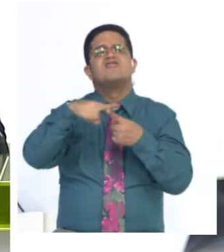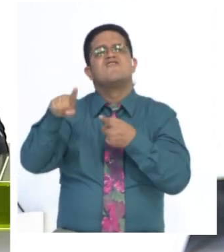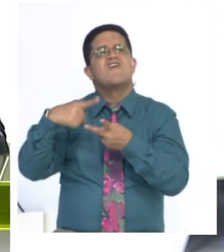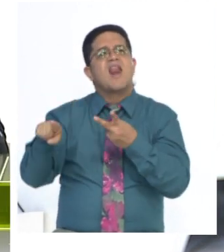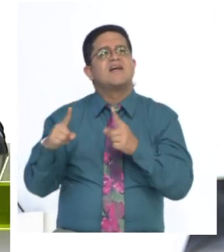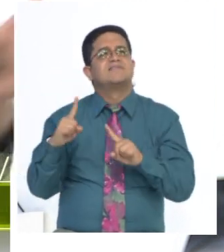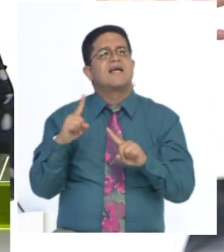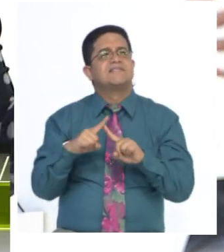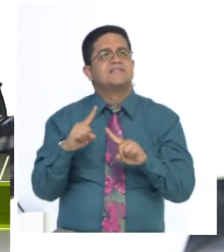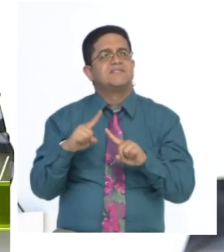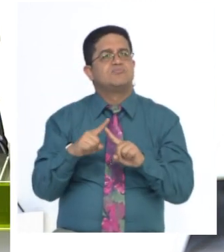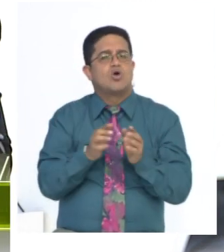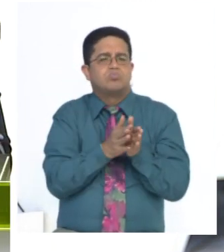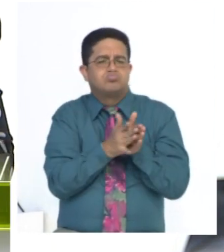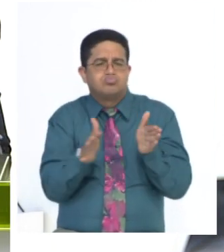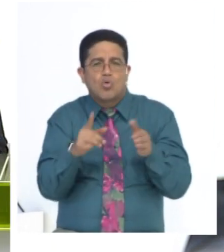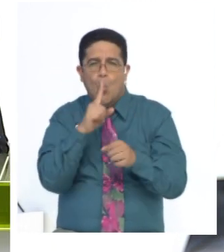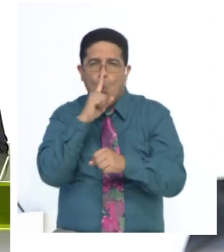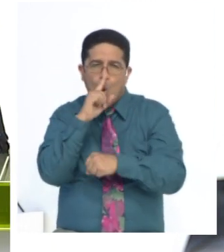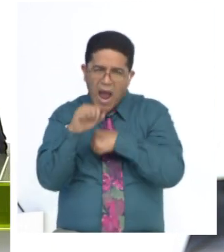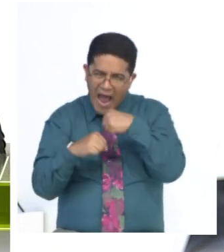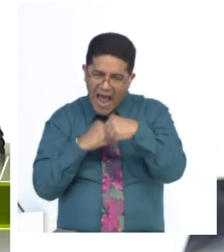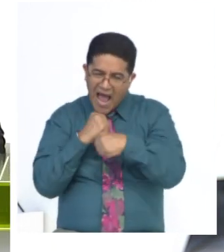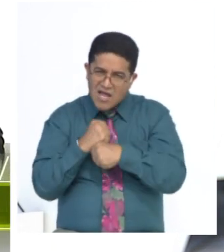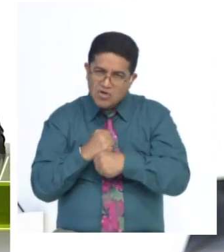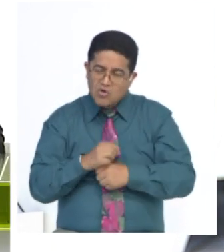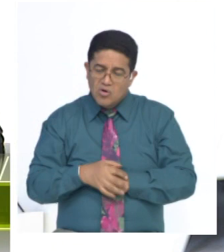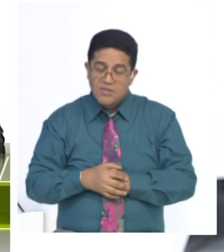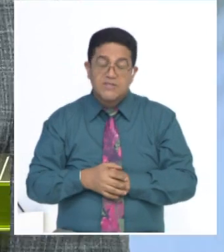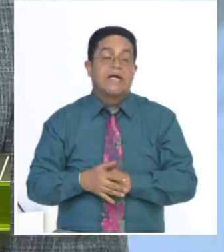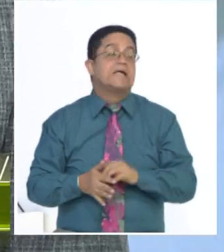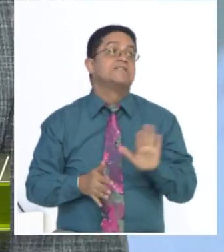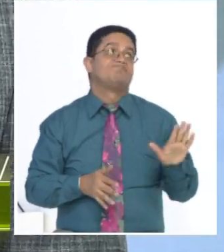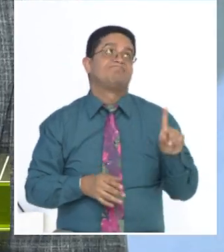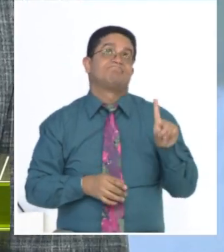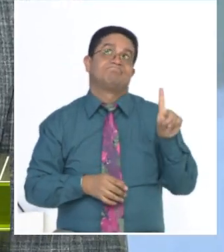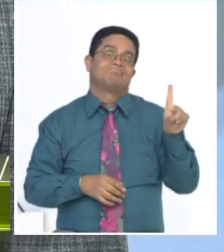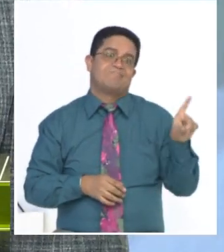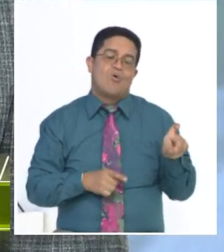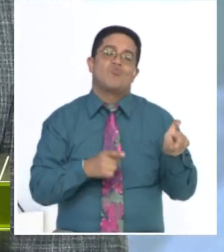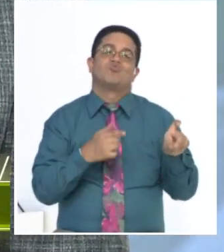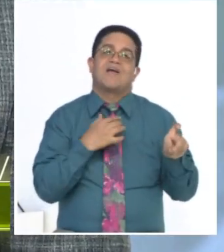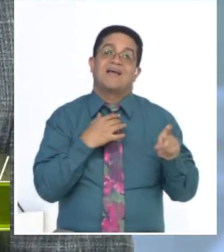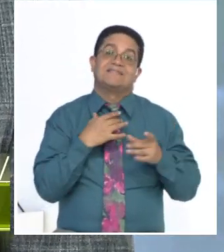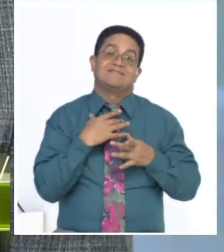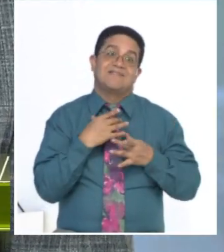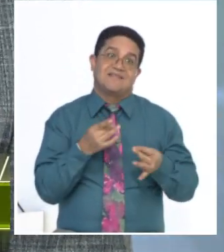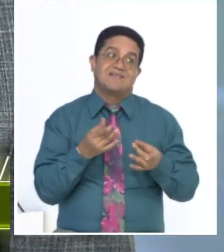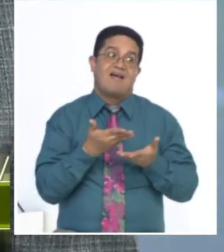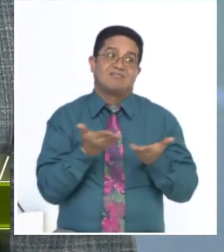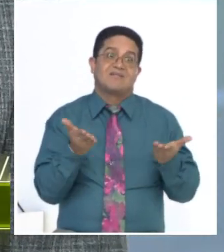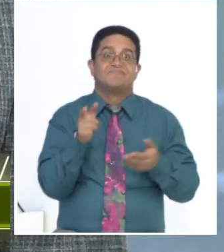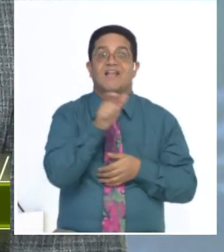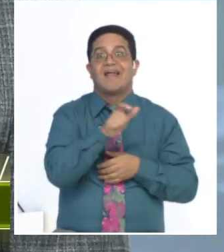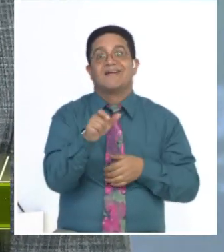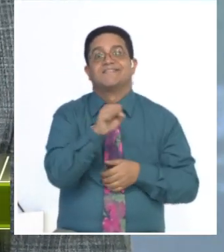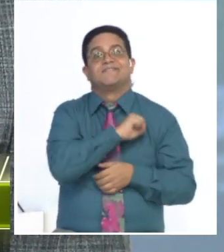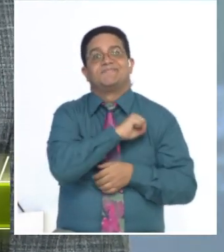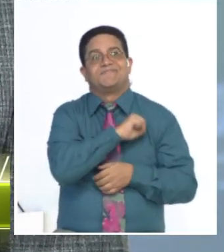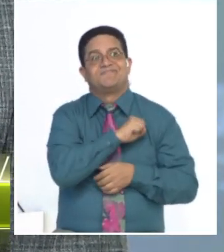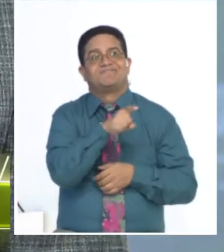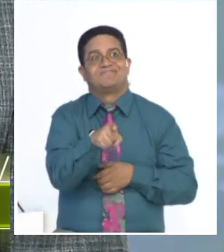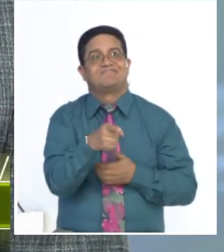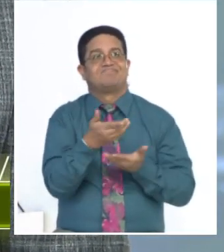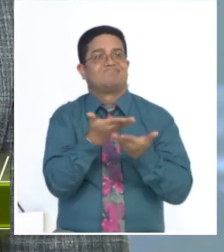utilizar durante un año, por ejemplo? Ok. Bueno, esta pregunta es interesante y creo que es uno de los mayores mitos que existen en la cultura popular en cualquier